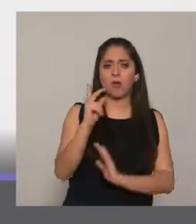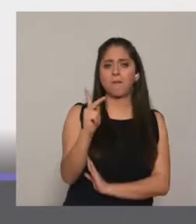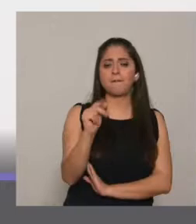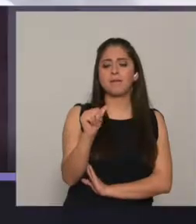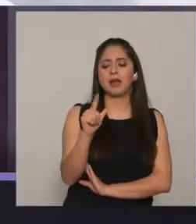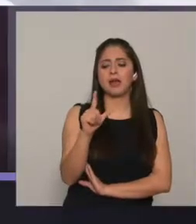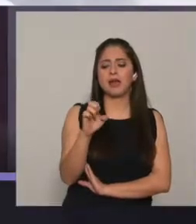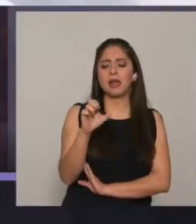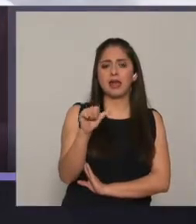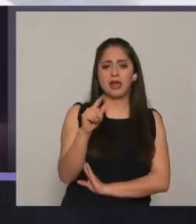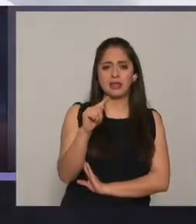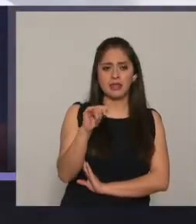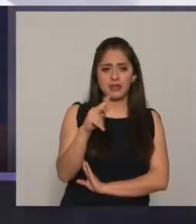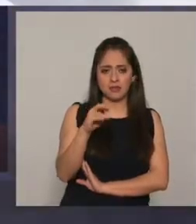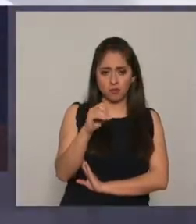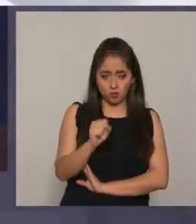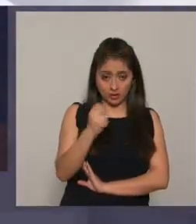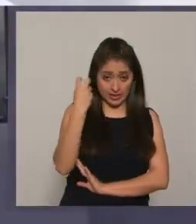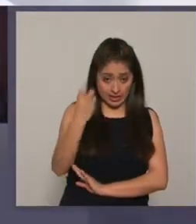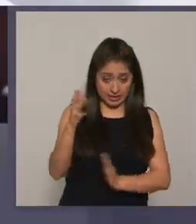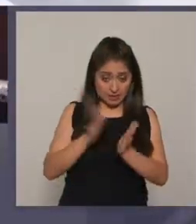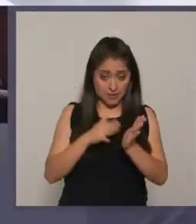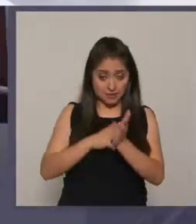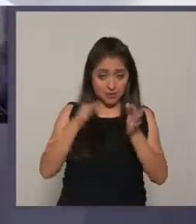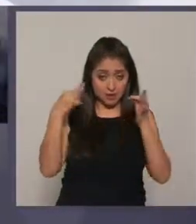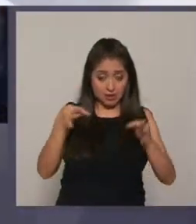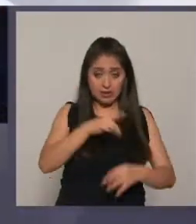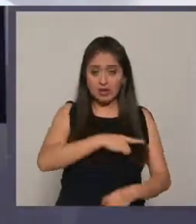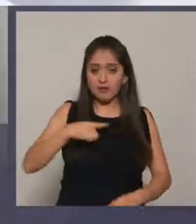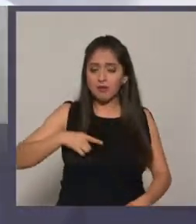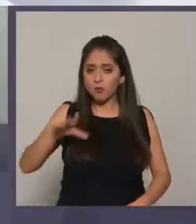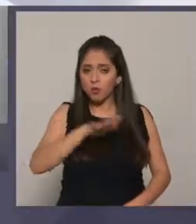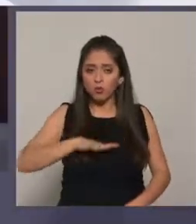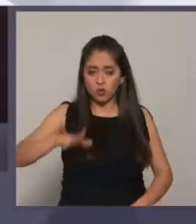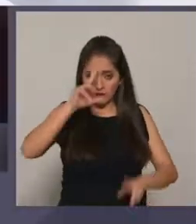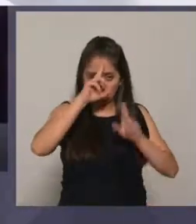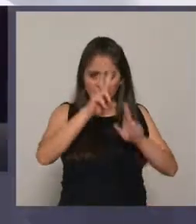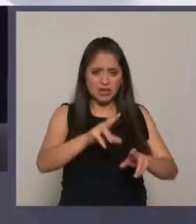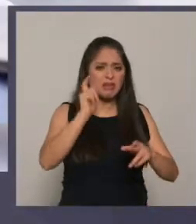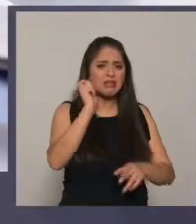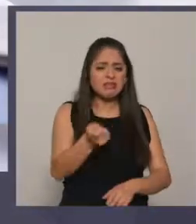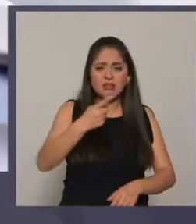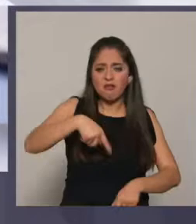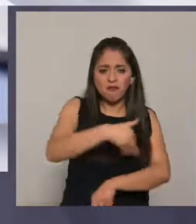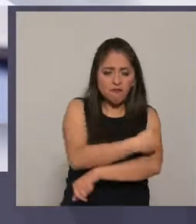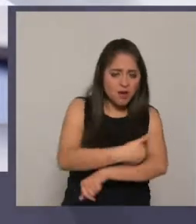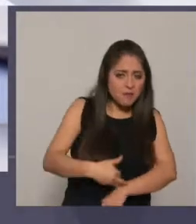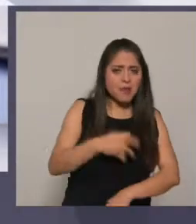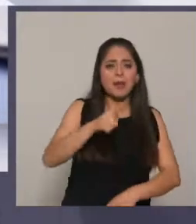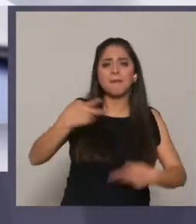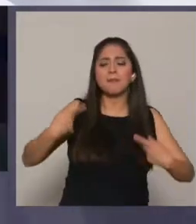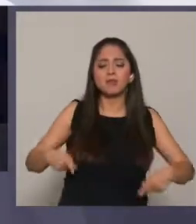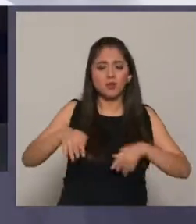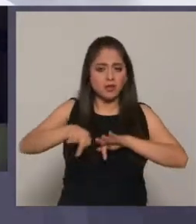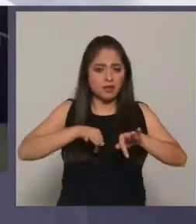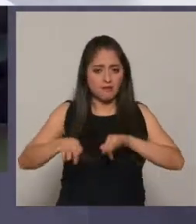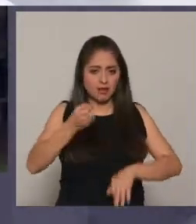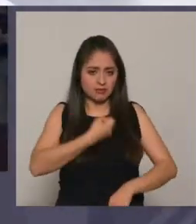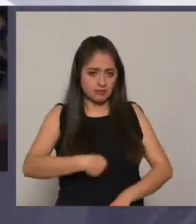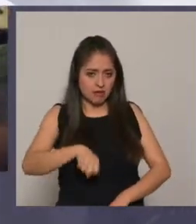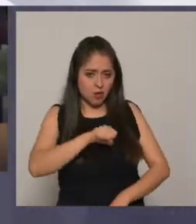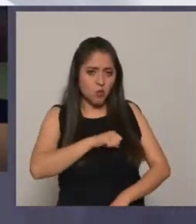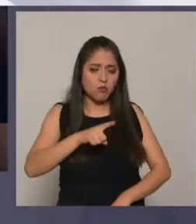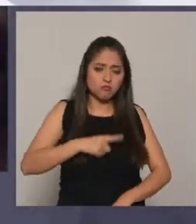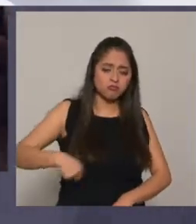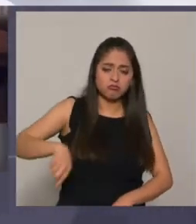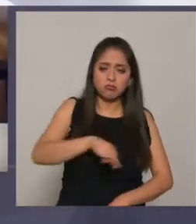ese documento tenemos obligación de respetarlo todos los familiares, el personal de salud, todos los que estamos alrededor